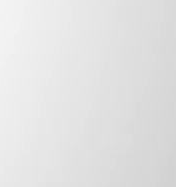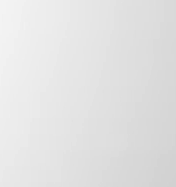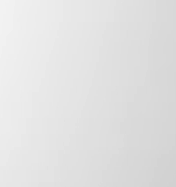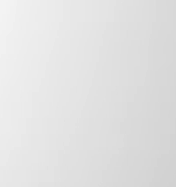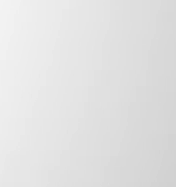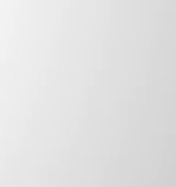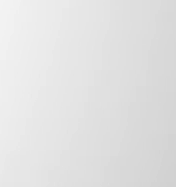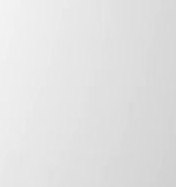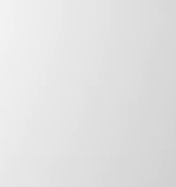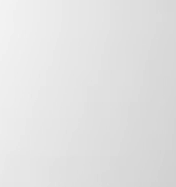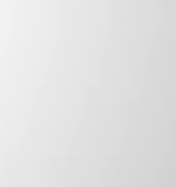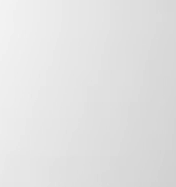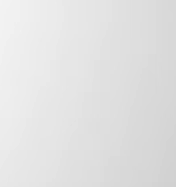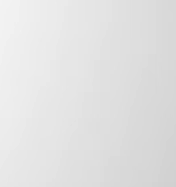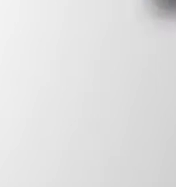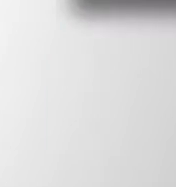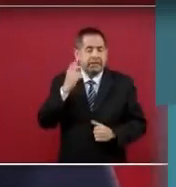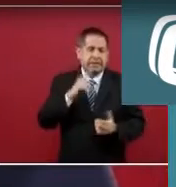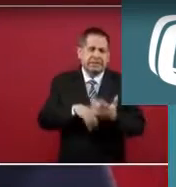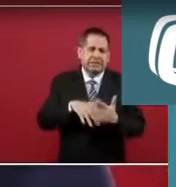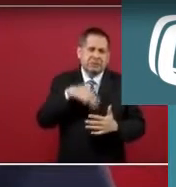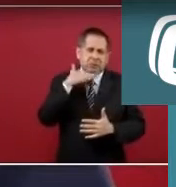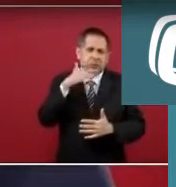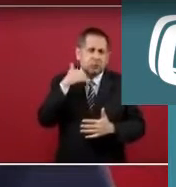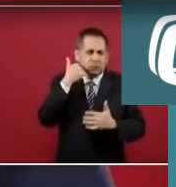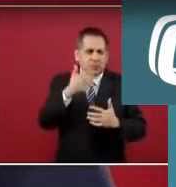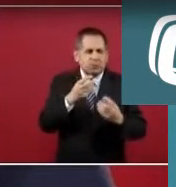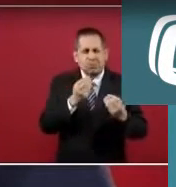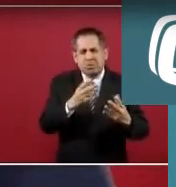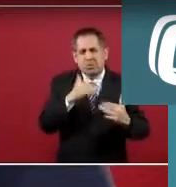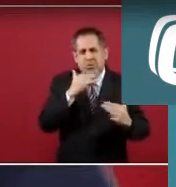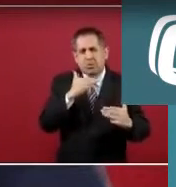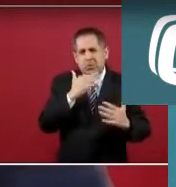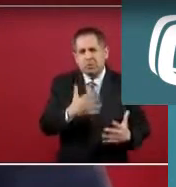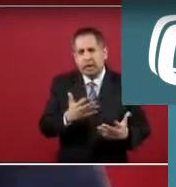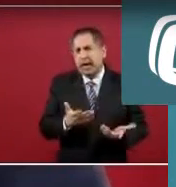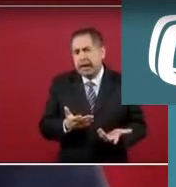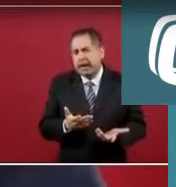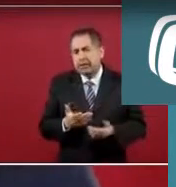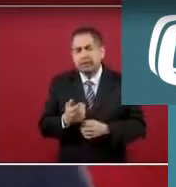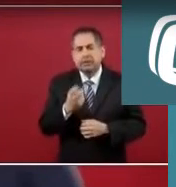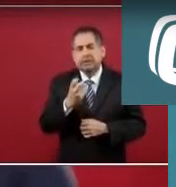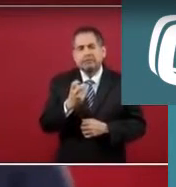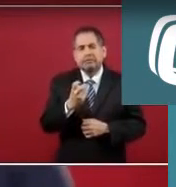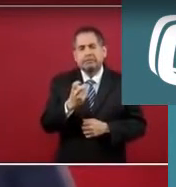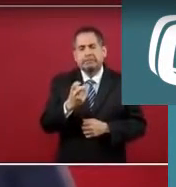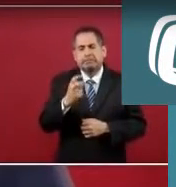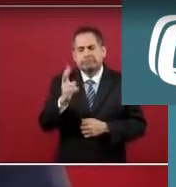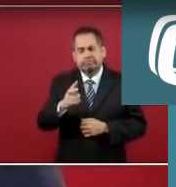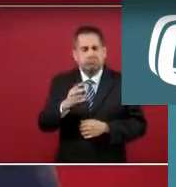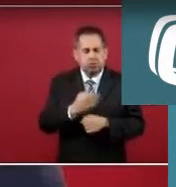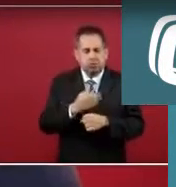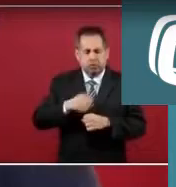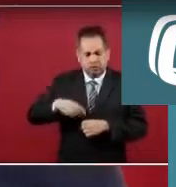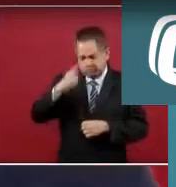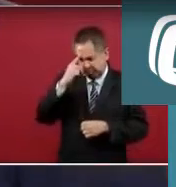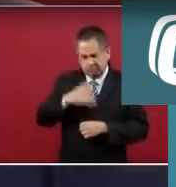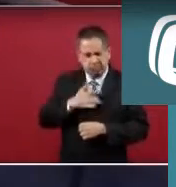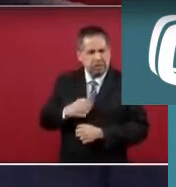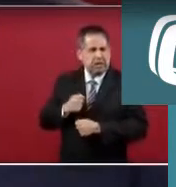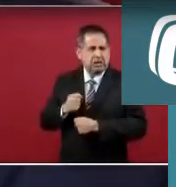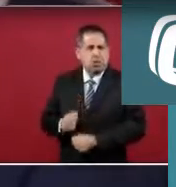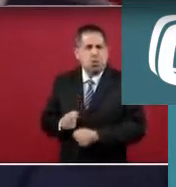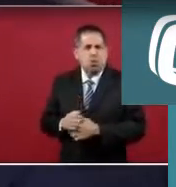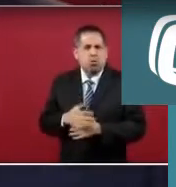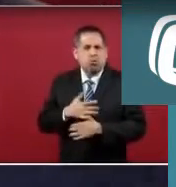Ahora, el minuto informativo. Con la finalidad de contar con una reserva natural y un centro para las artes,